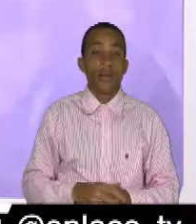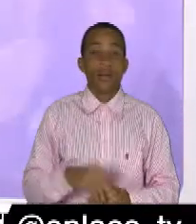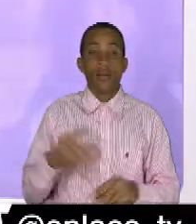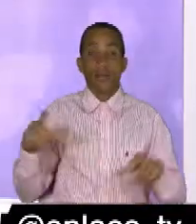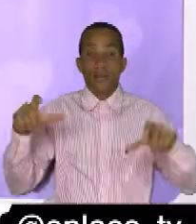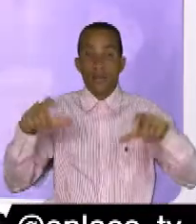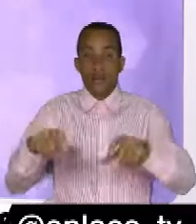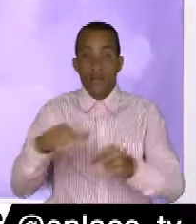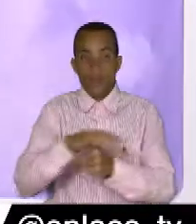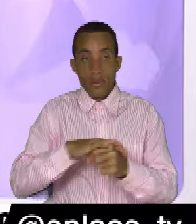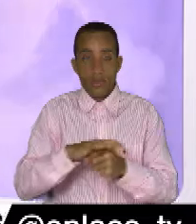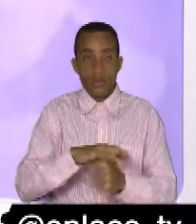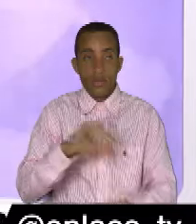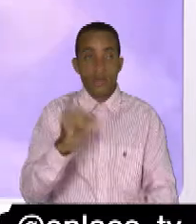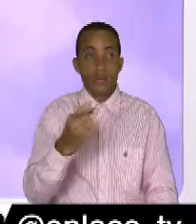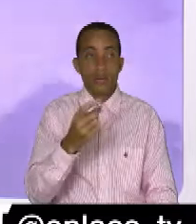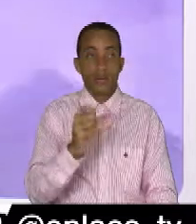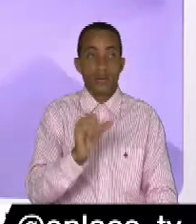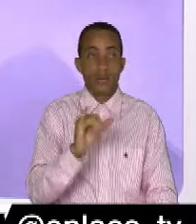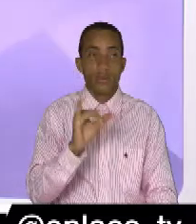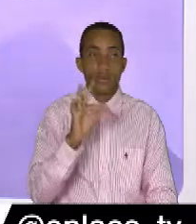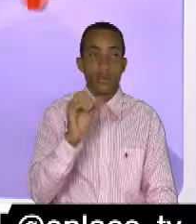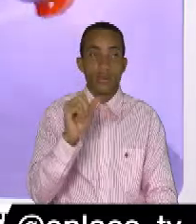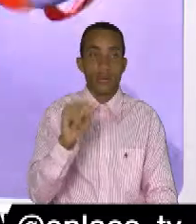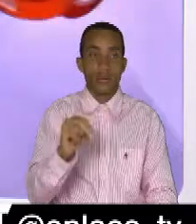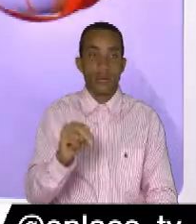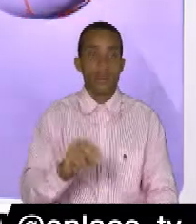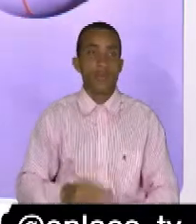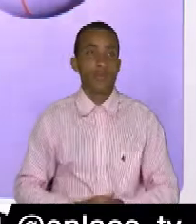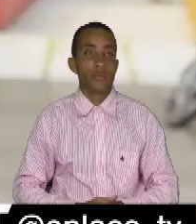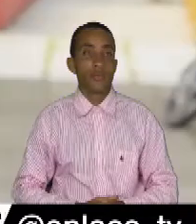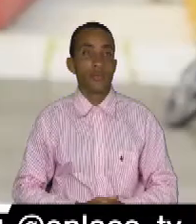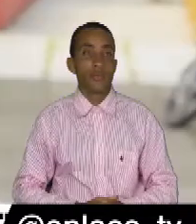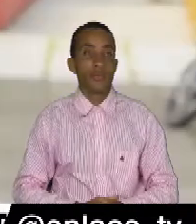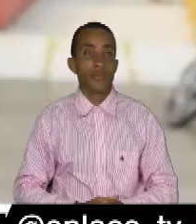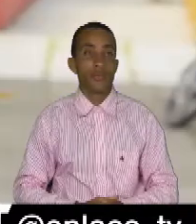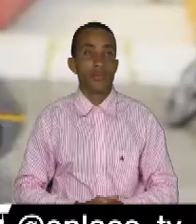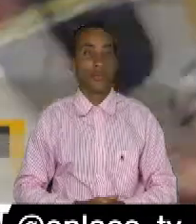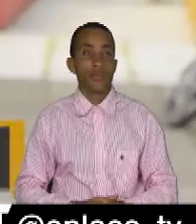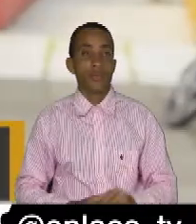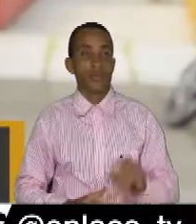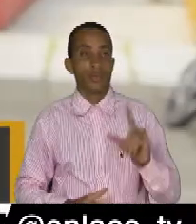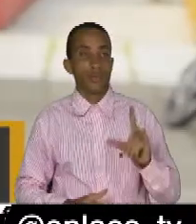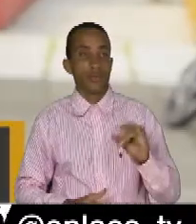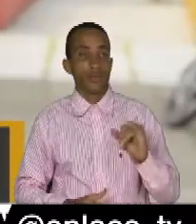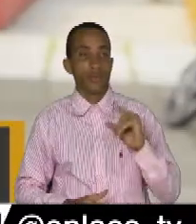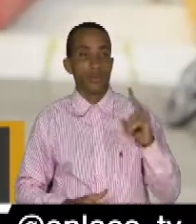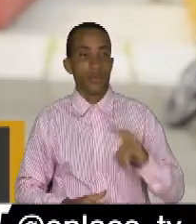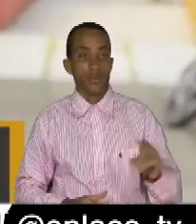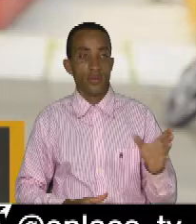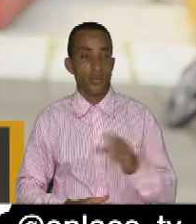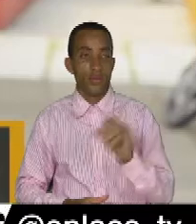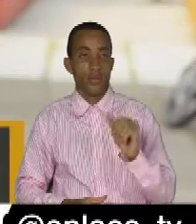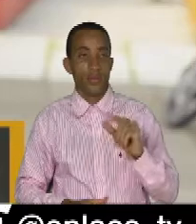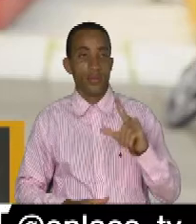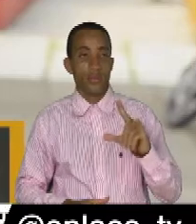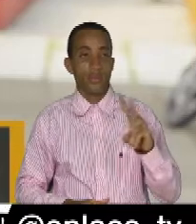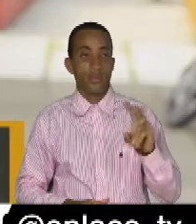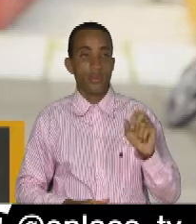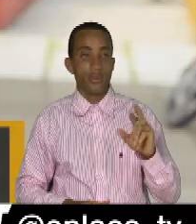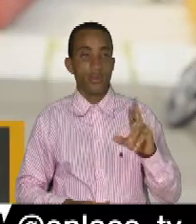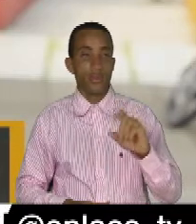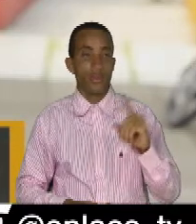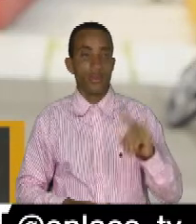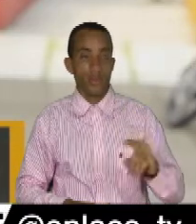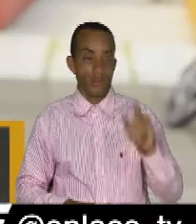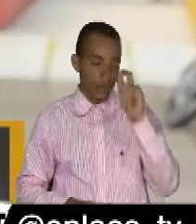del barrio Gaitán será el escenario para estas semifinales. Luis Álvarez, organizador del torneo descentralizado de microfútbol que se juega en